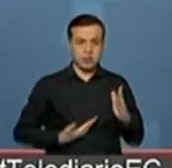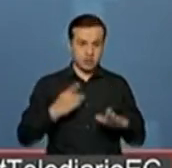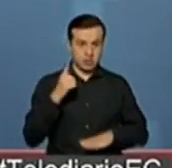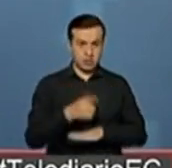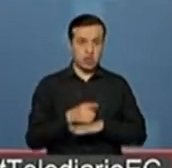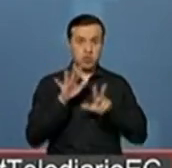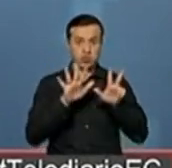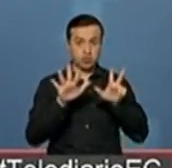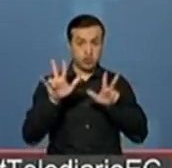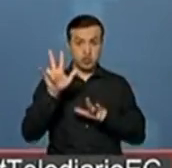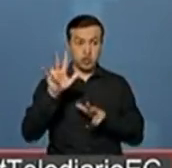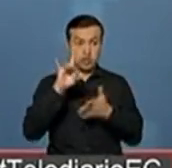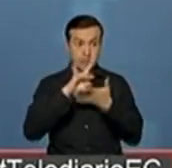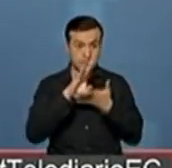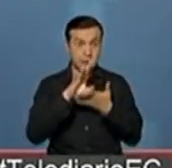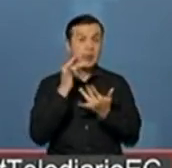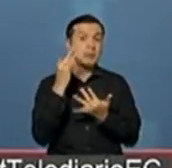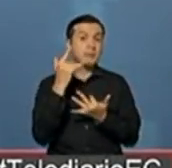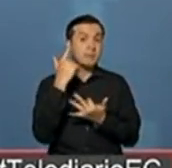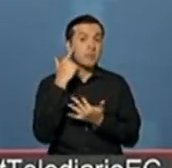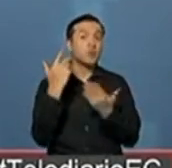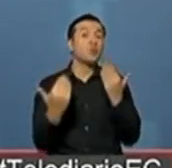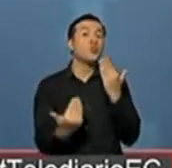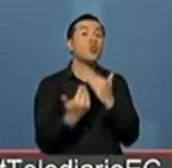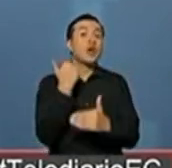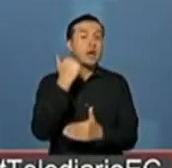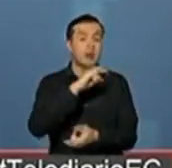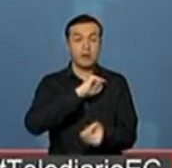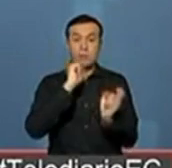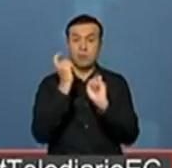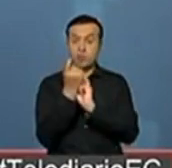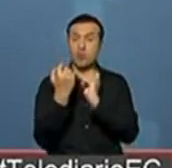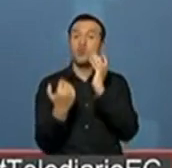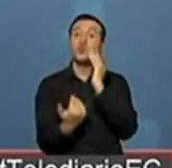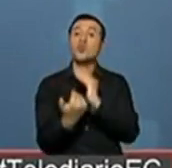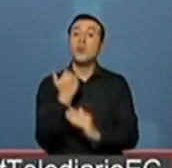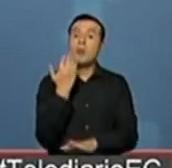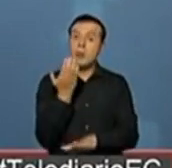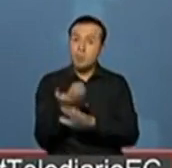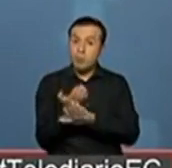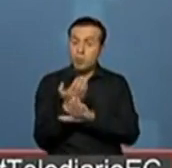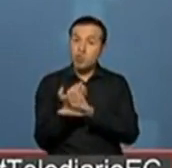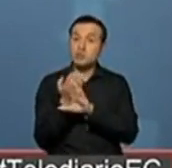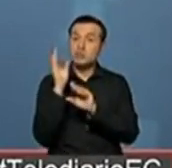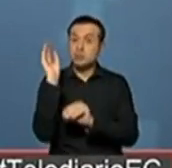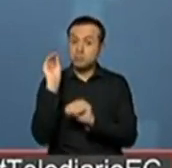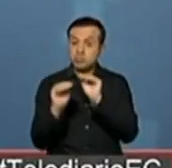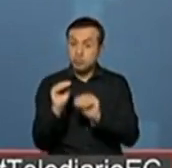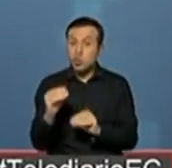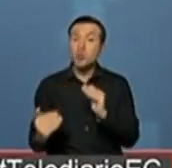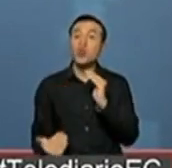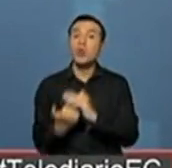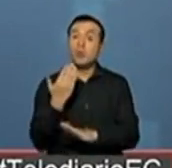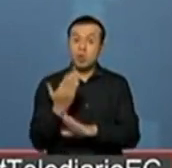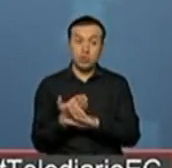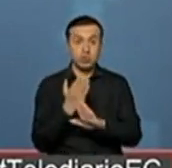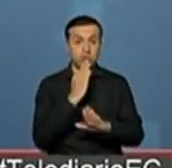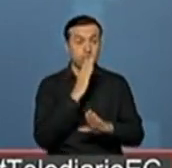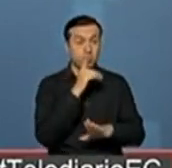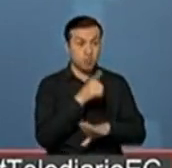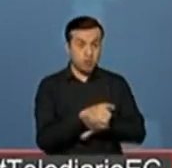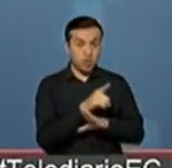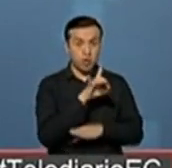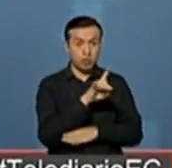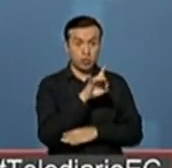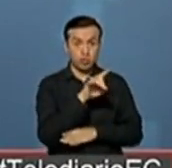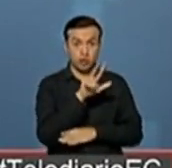no ha sido derogado. Se está esperando a que se construya una nueva propuesta que pueda sustituir al decreto 883, tal como se